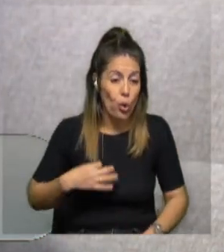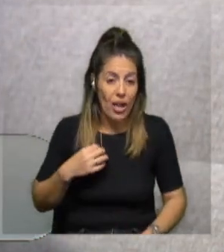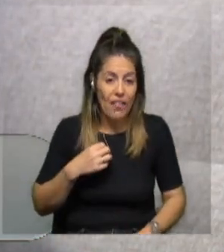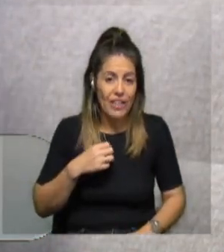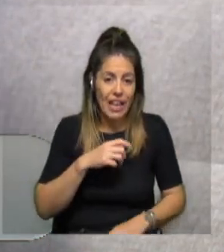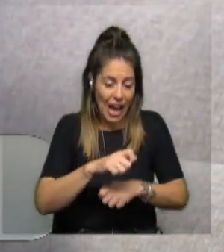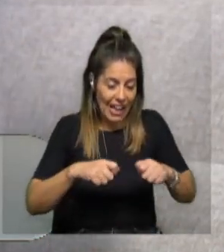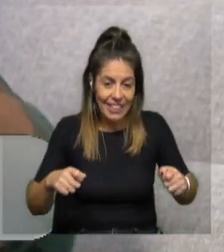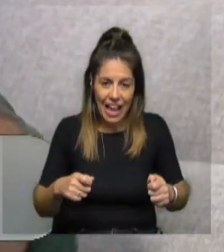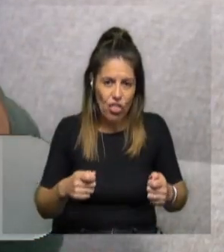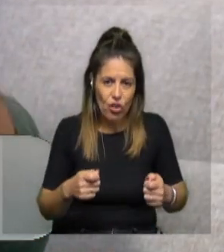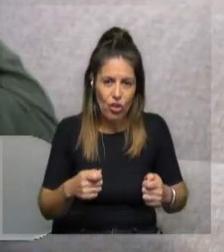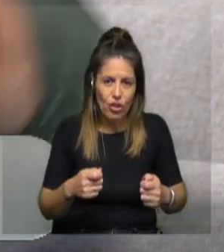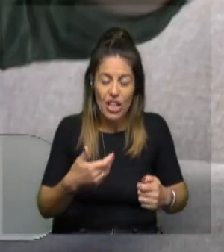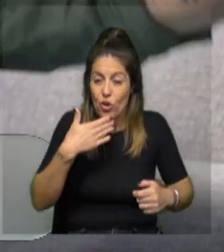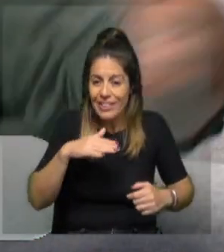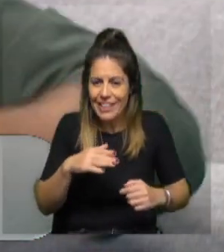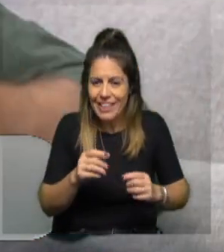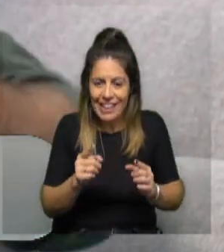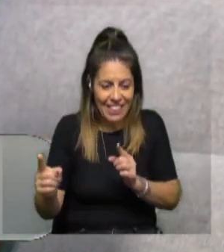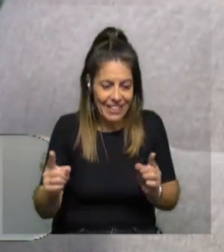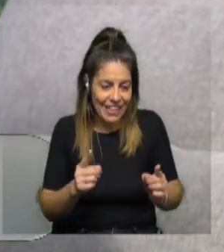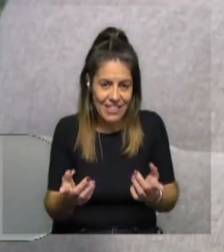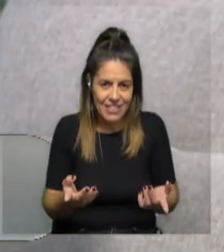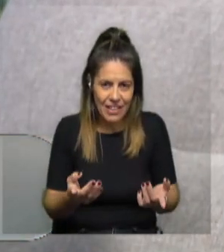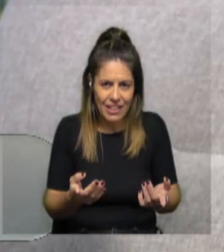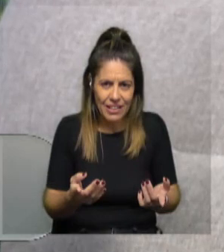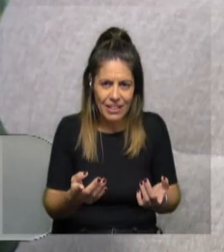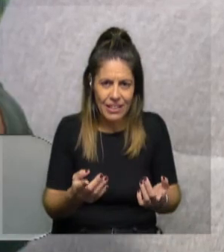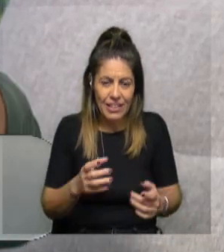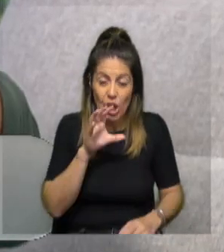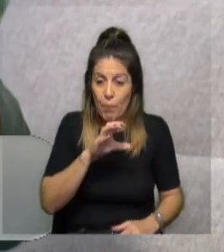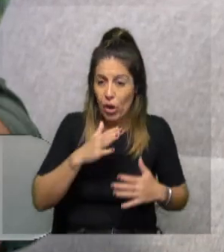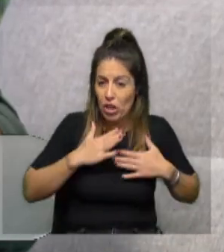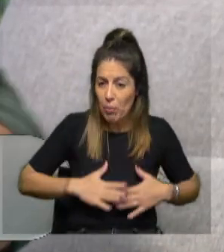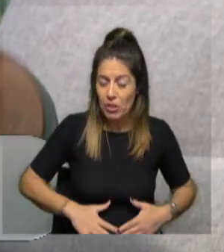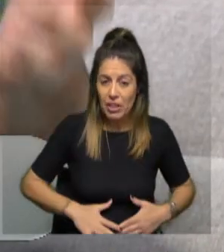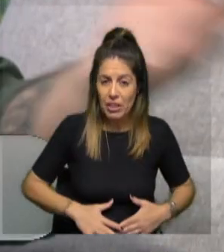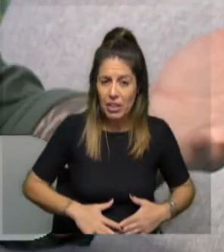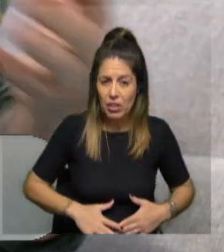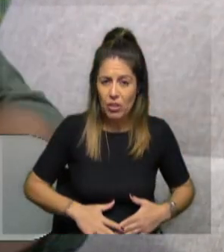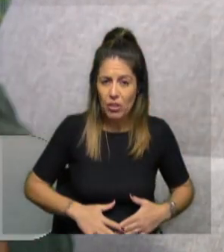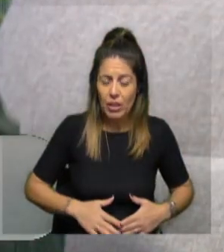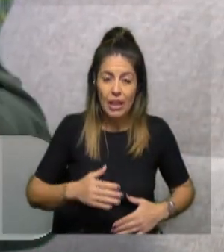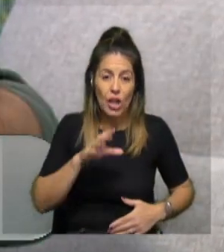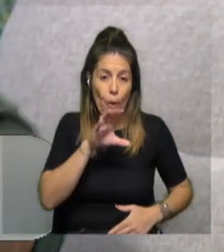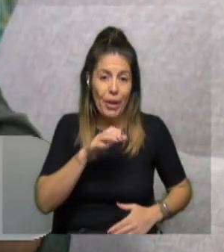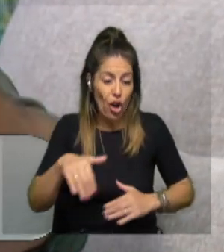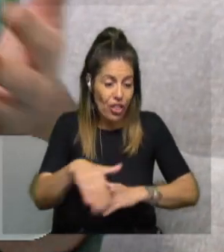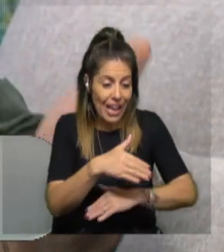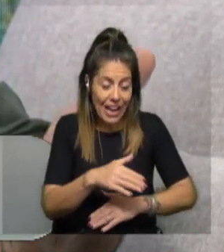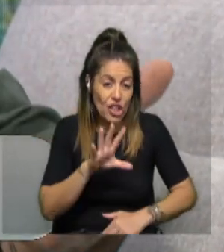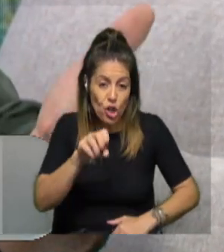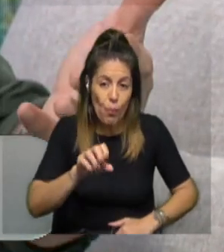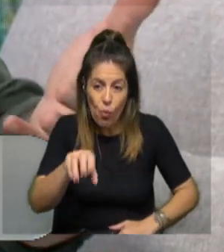atado no entiende las distancias de la correa, se da contra todo y el perro estaba muy tranquilo y los perros de la calle no andan mordiendo a todo lo